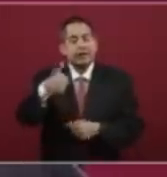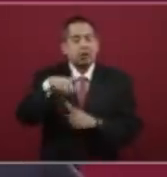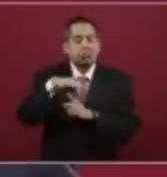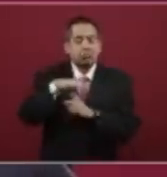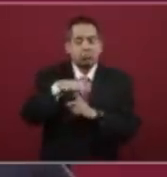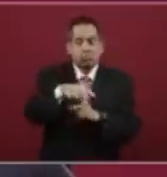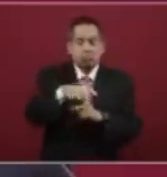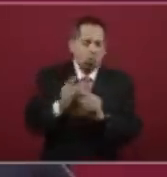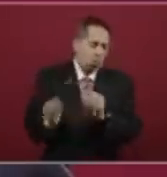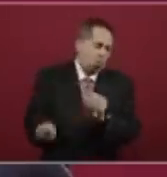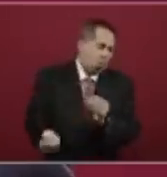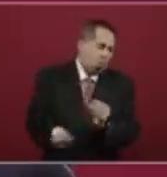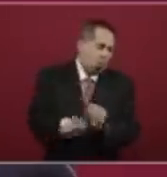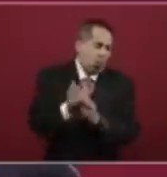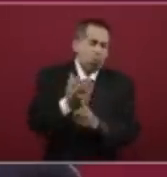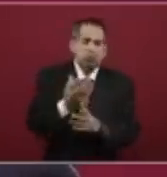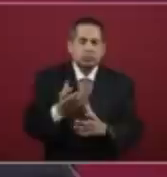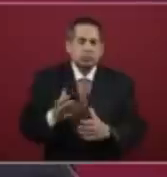helicópteros nuevos.